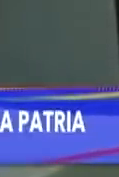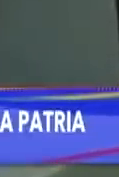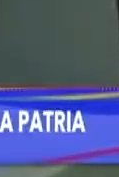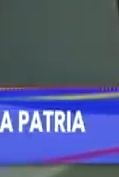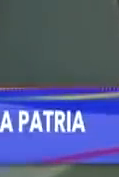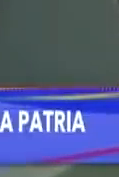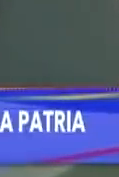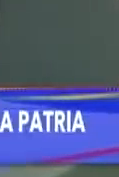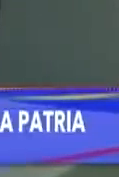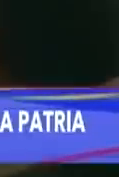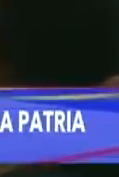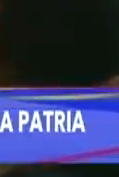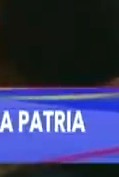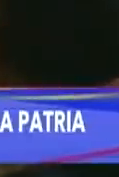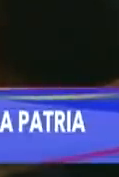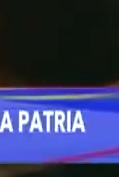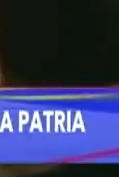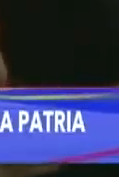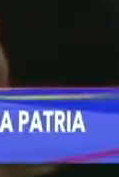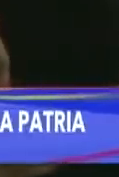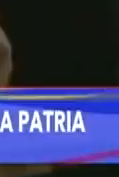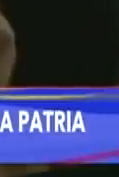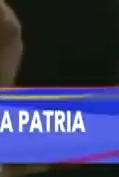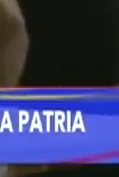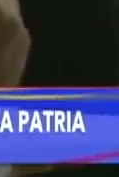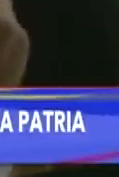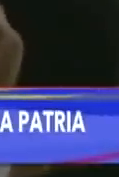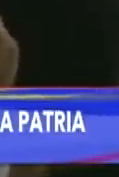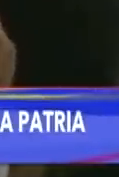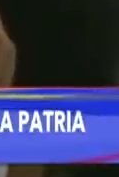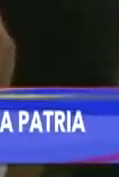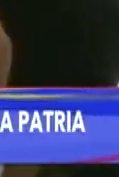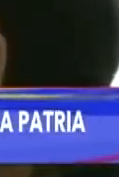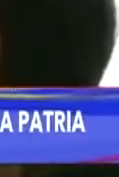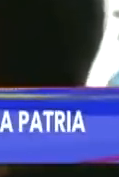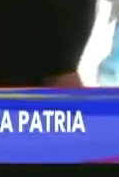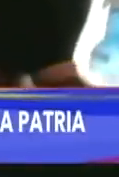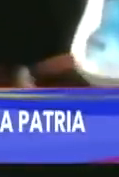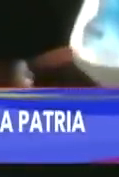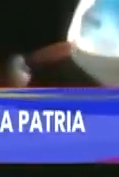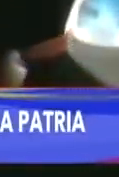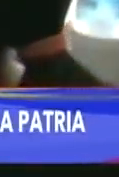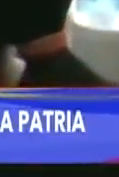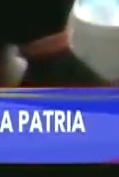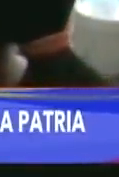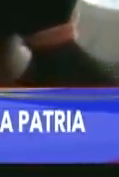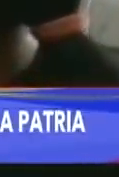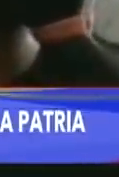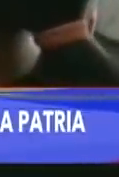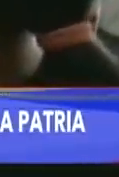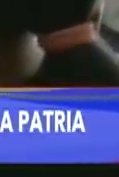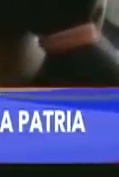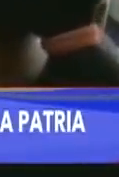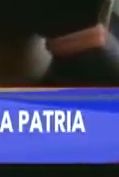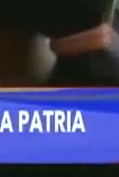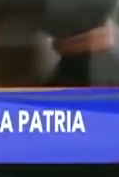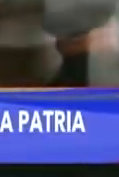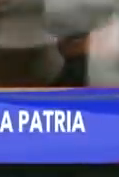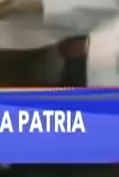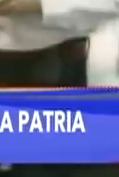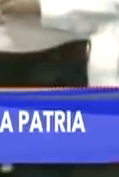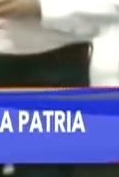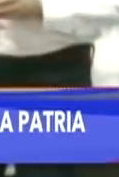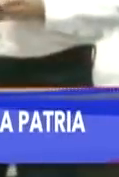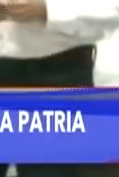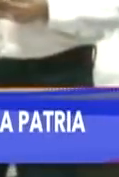atendiendo pacientes que son captados en las diversas comunidades. Le estamos garantizando atención gratuita, las